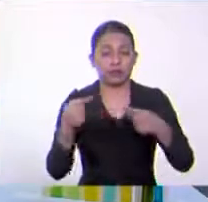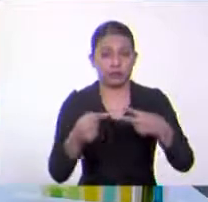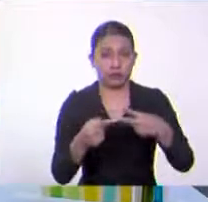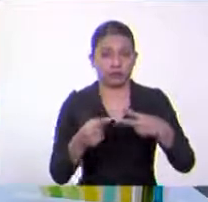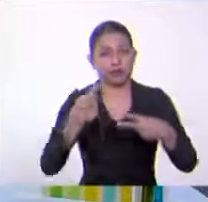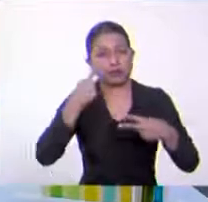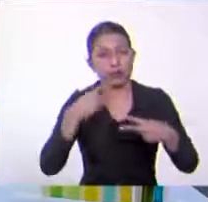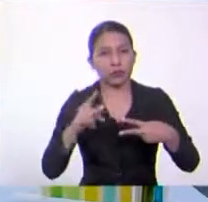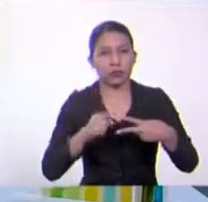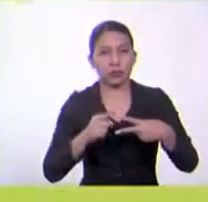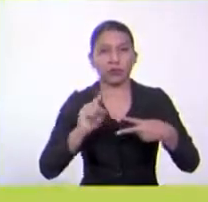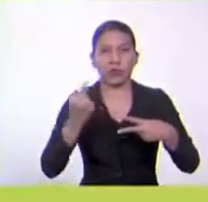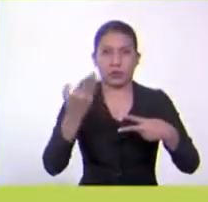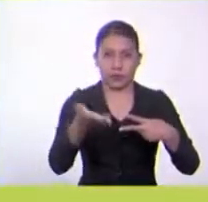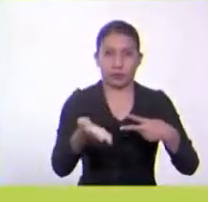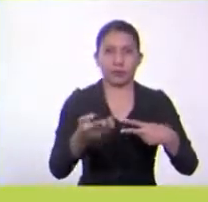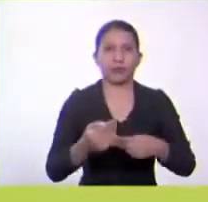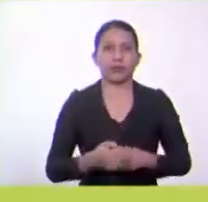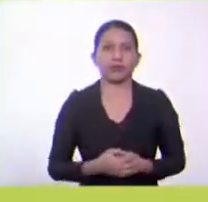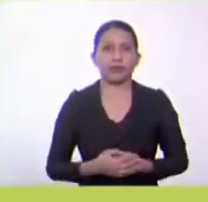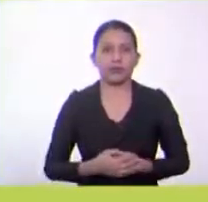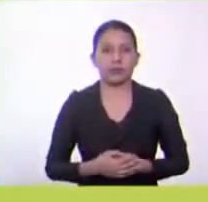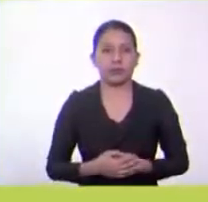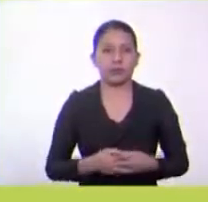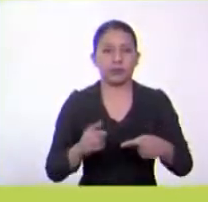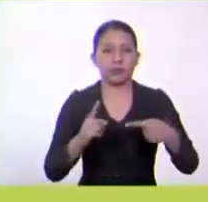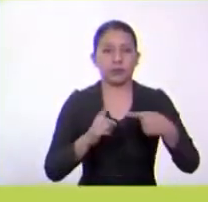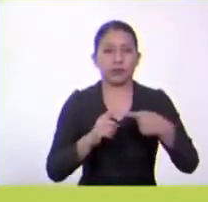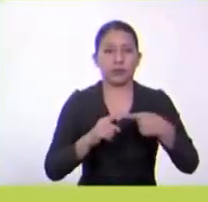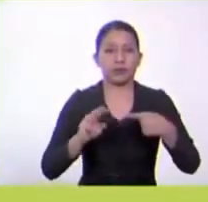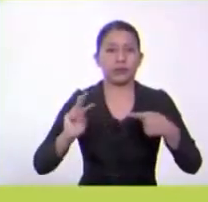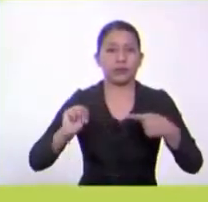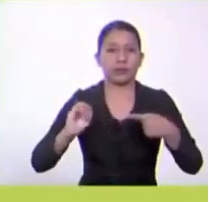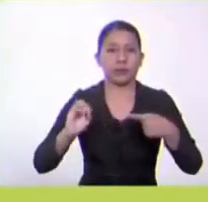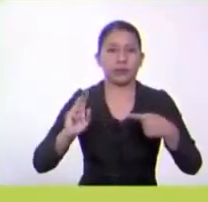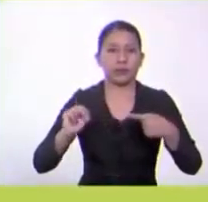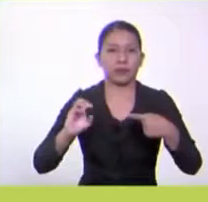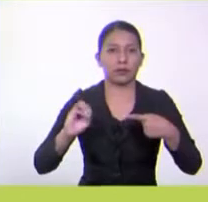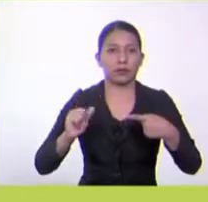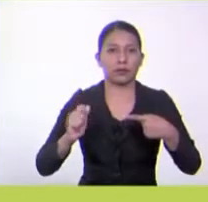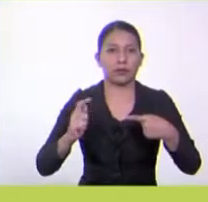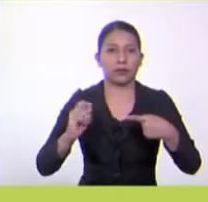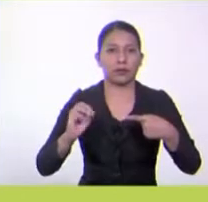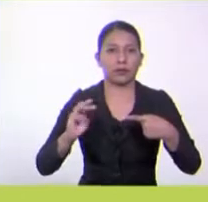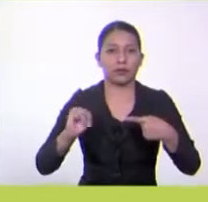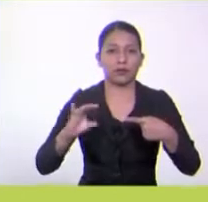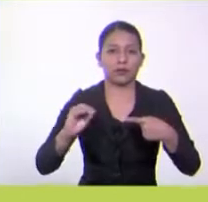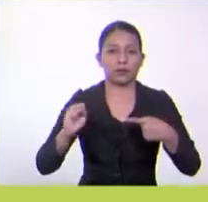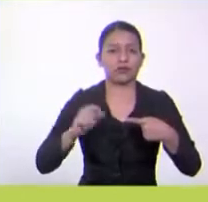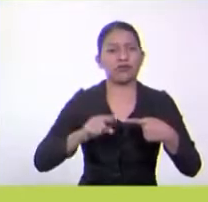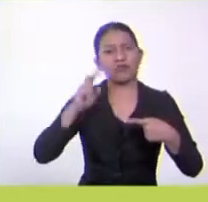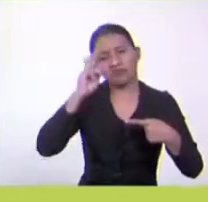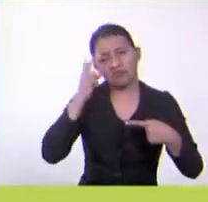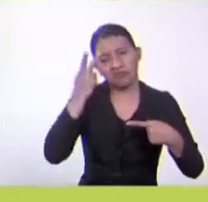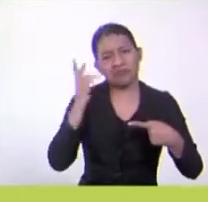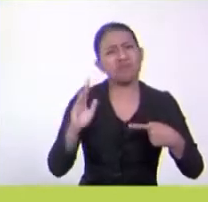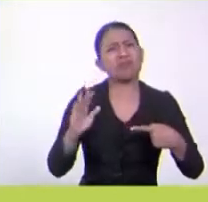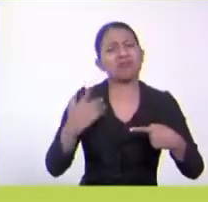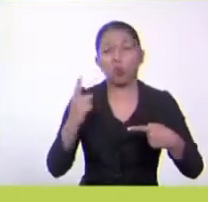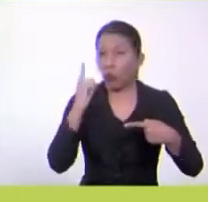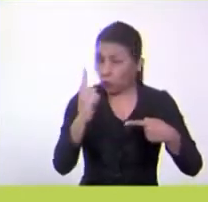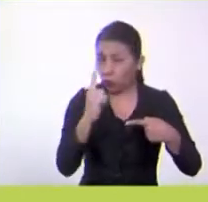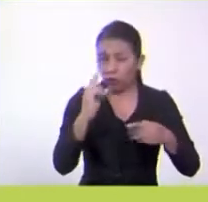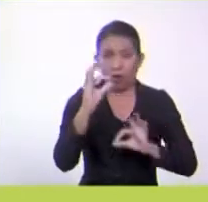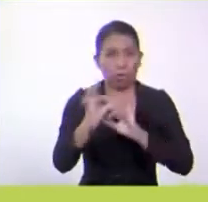que vemos a continuación. Los radicales monoatómicos, cuyo significado un solo